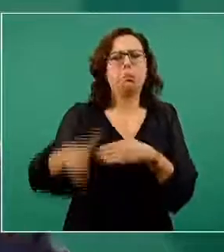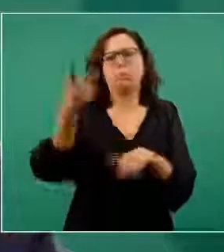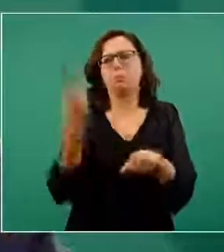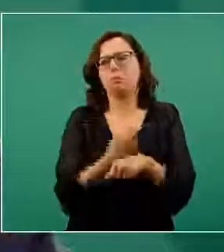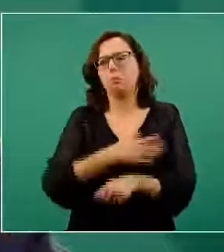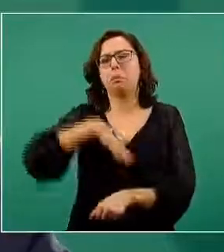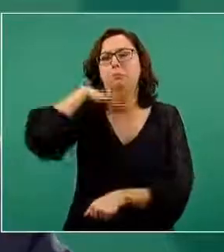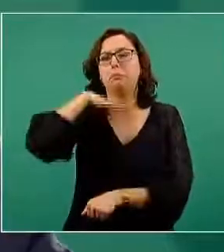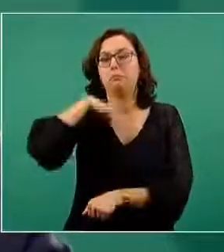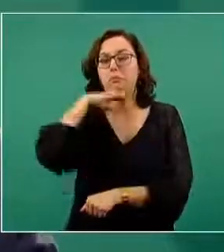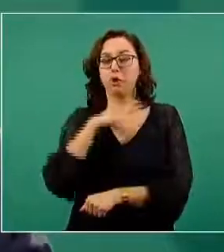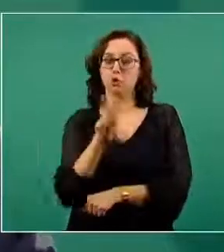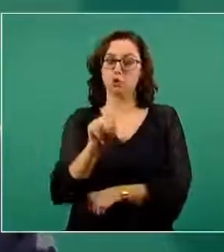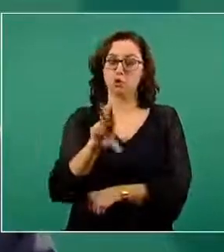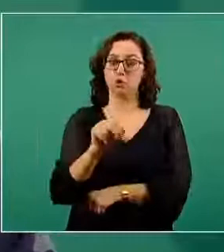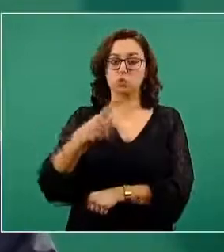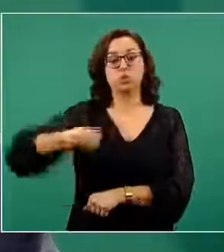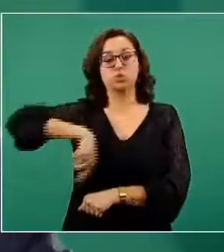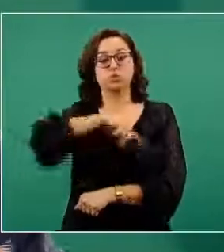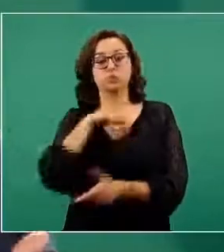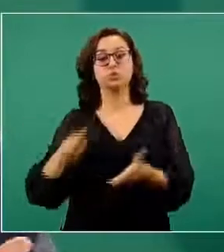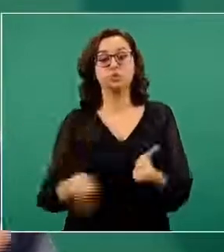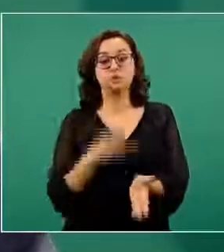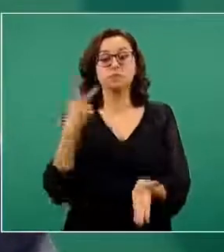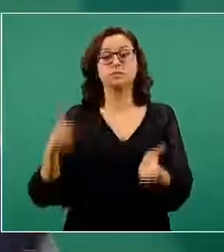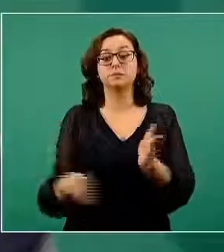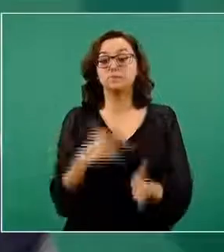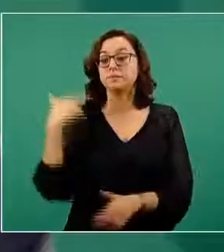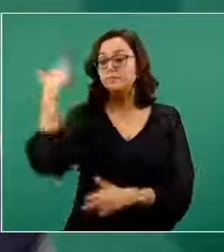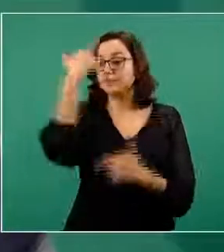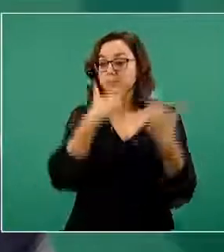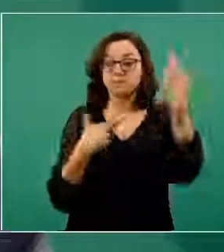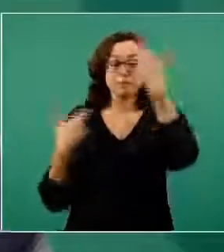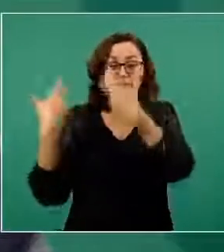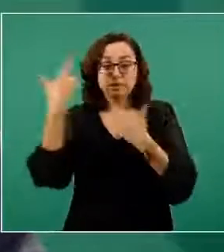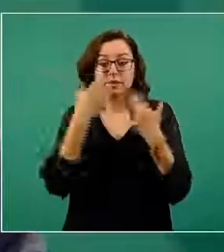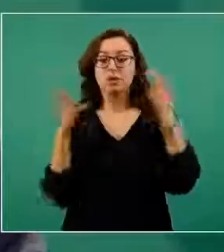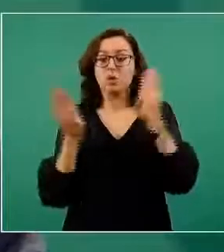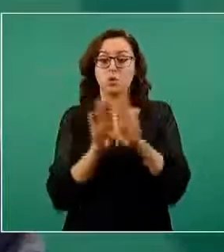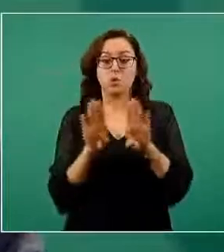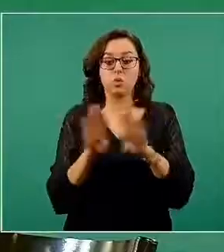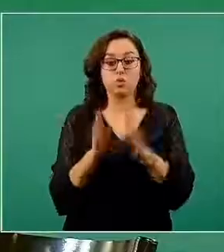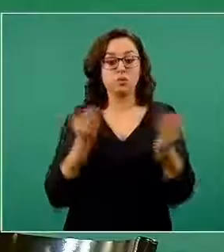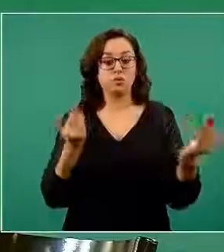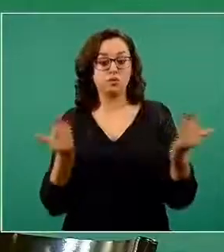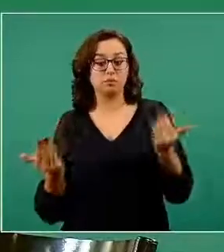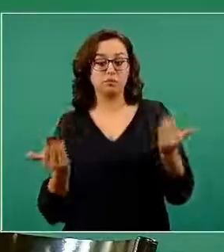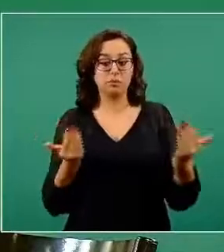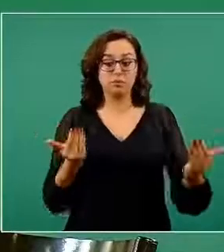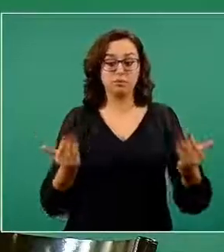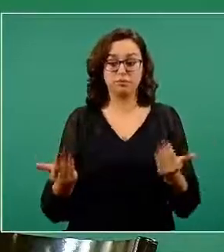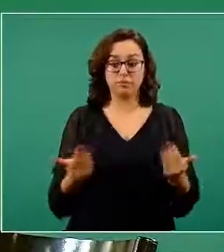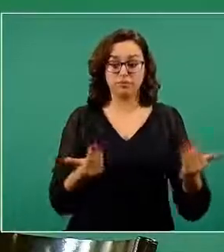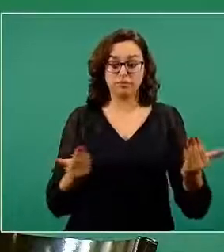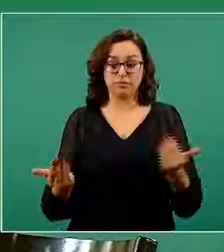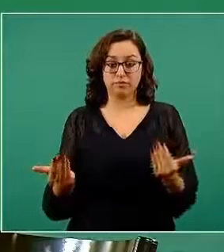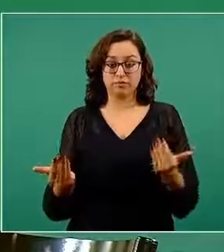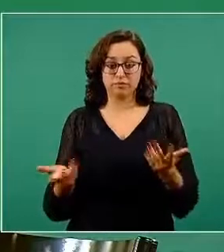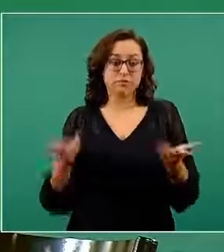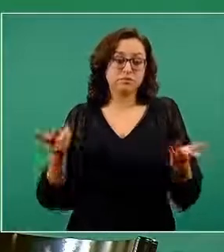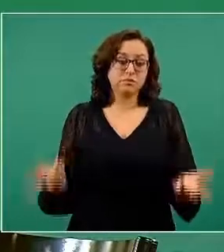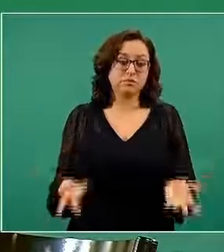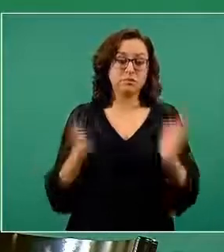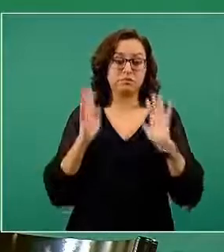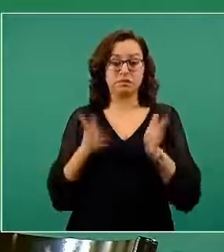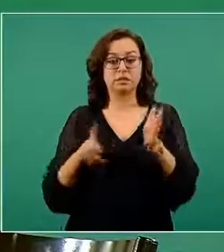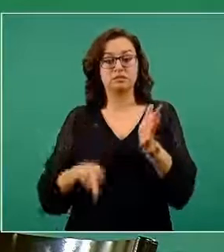revisamos periódicamente, hacemos reflexiones sobre los balances de dos cosas, esto lo hemos comentado varias